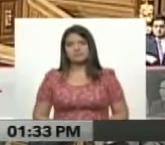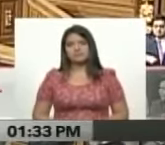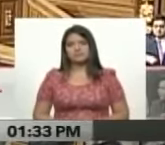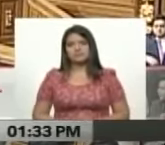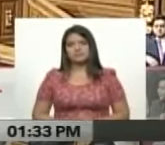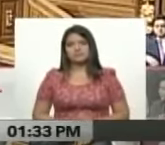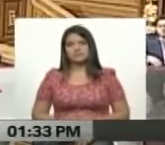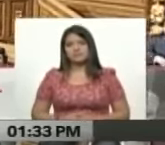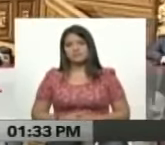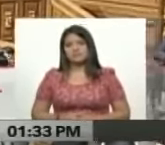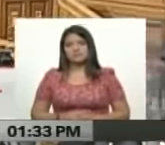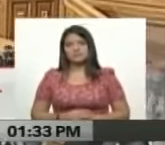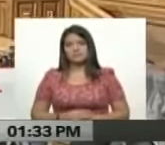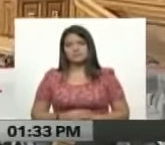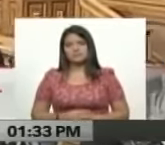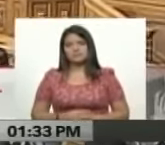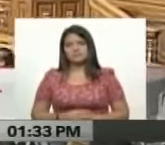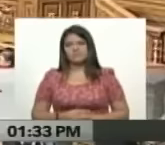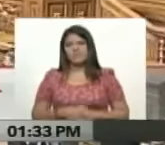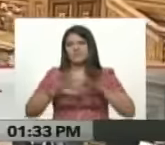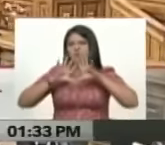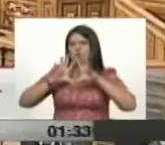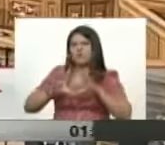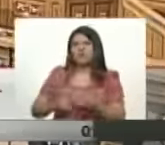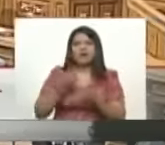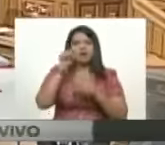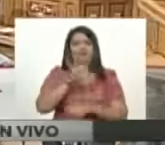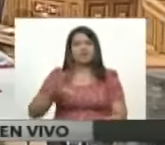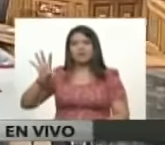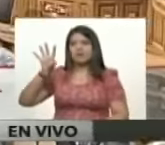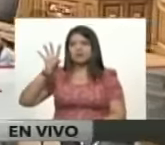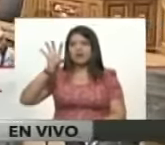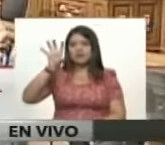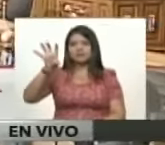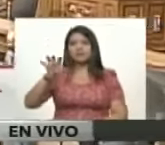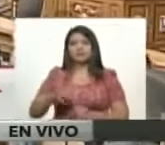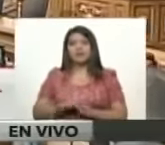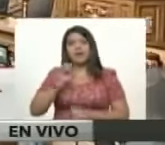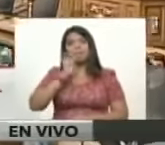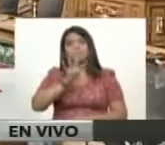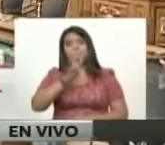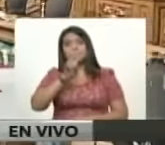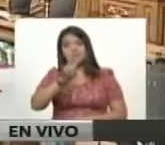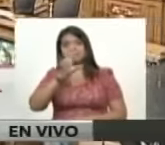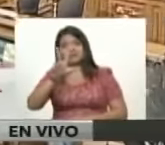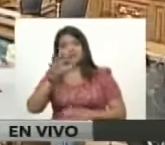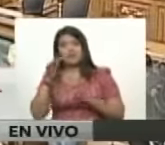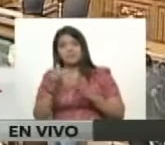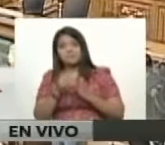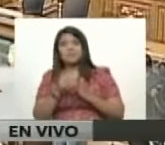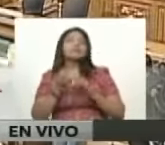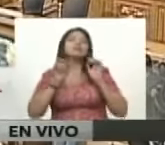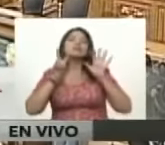Indignante es haber saqueado la nación con más de